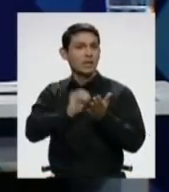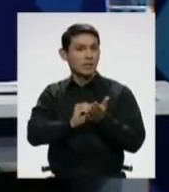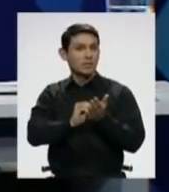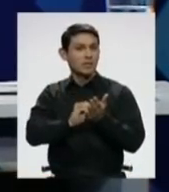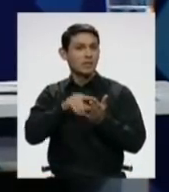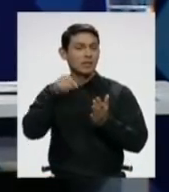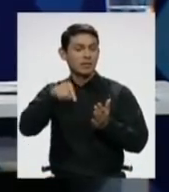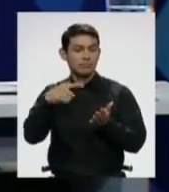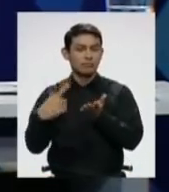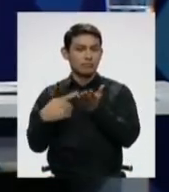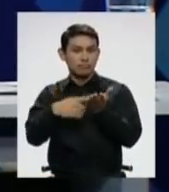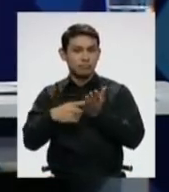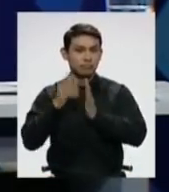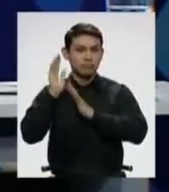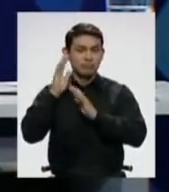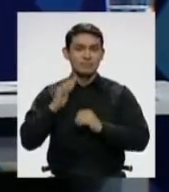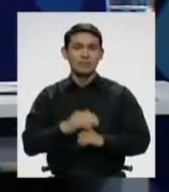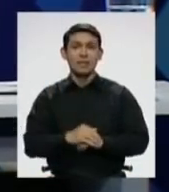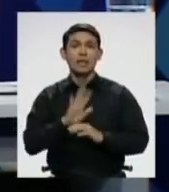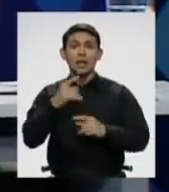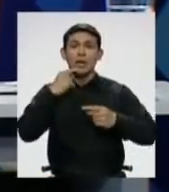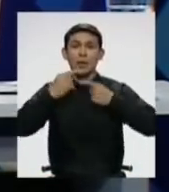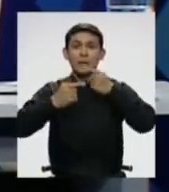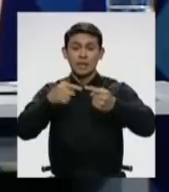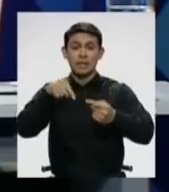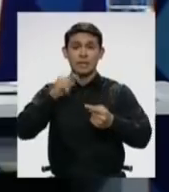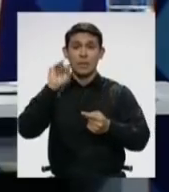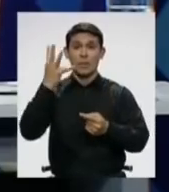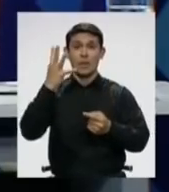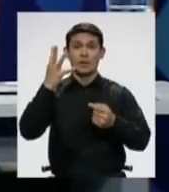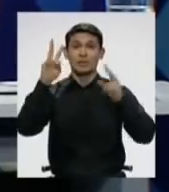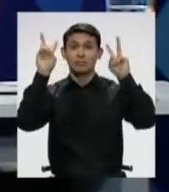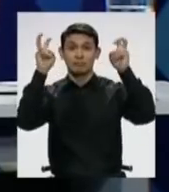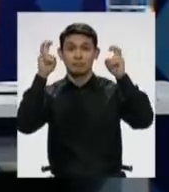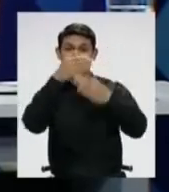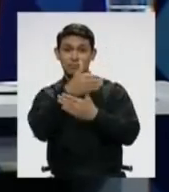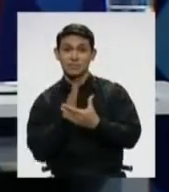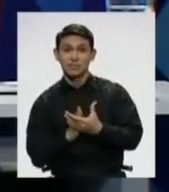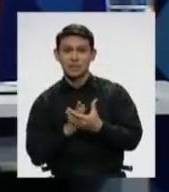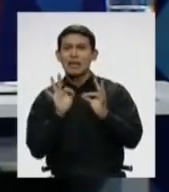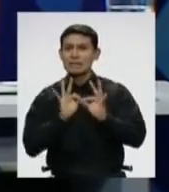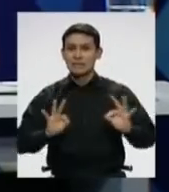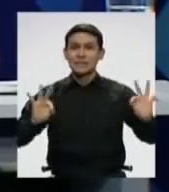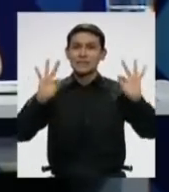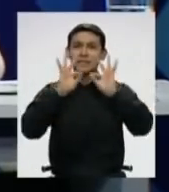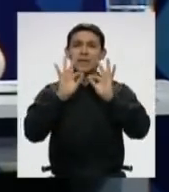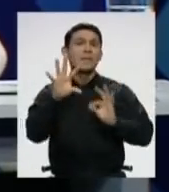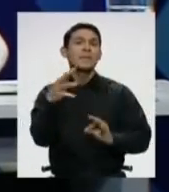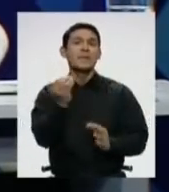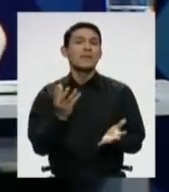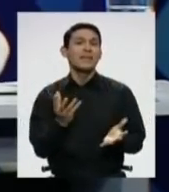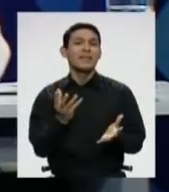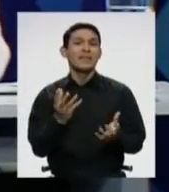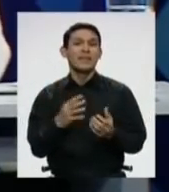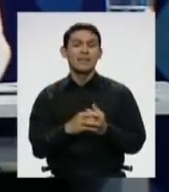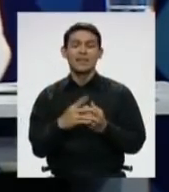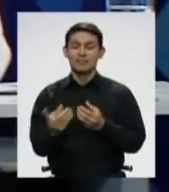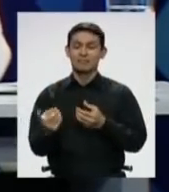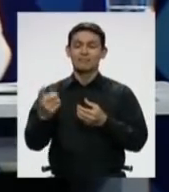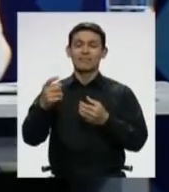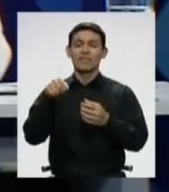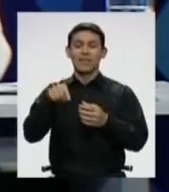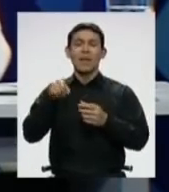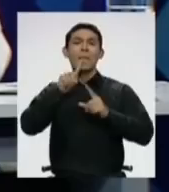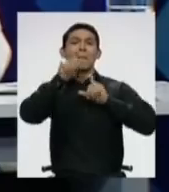en este mismo recinto. Pero vamos a contarles que este cuarto bloque es importante porque los aspirantes hoy congregados responderán